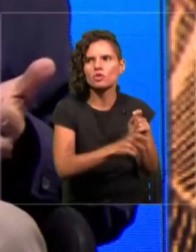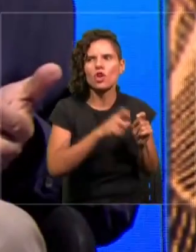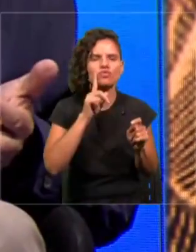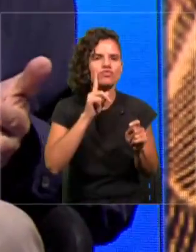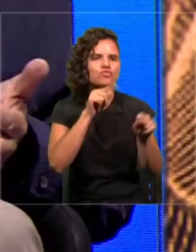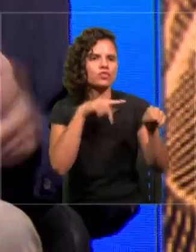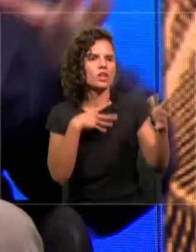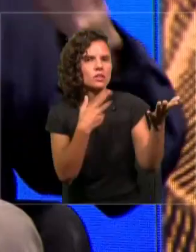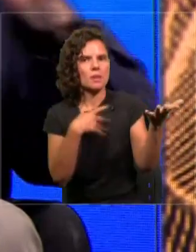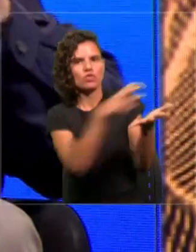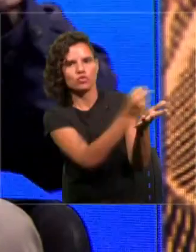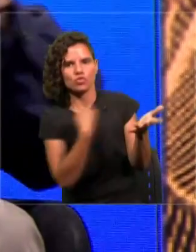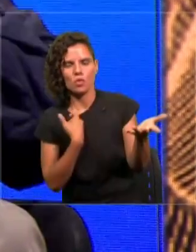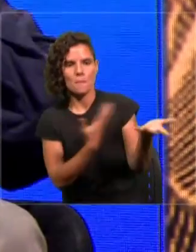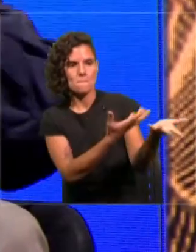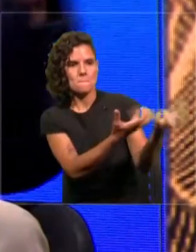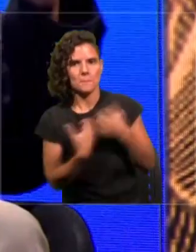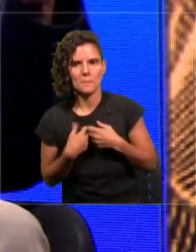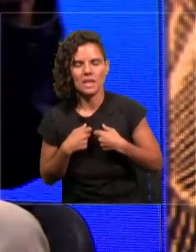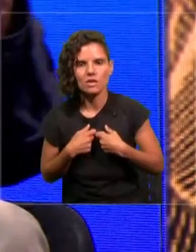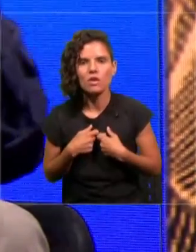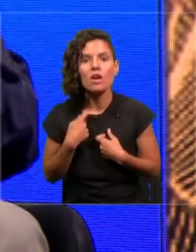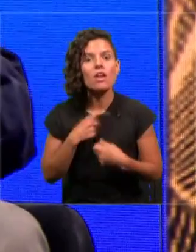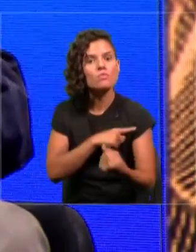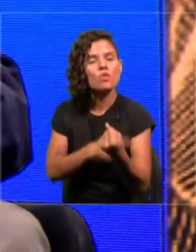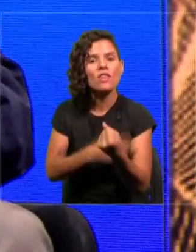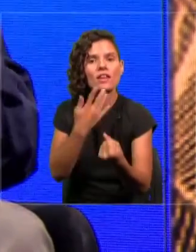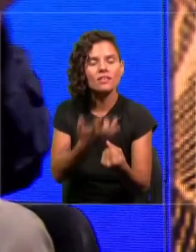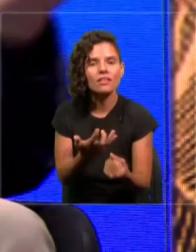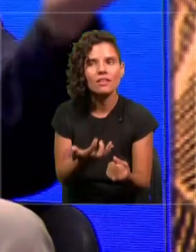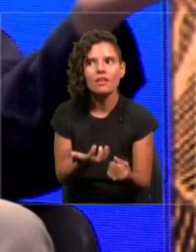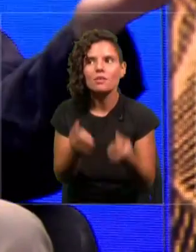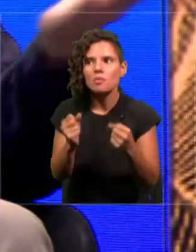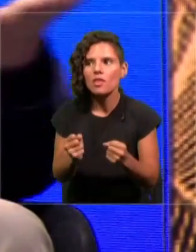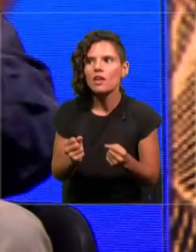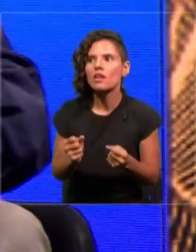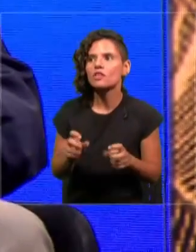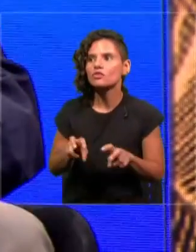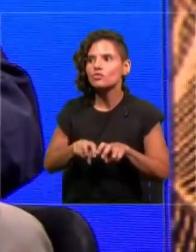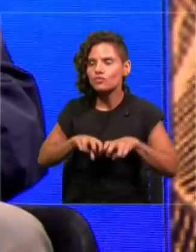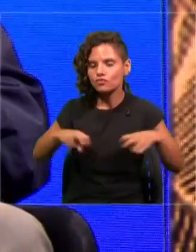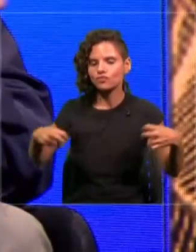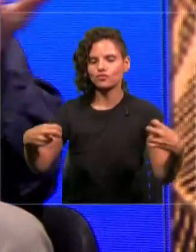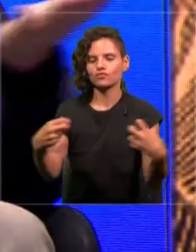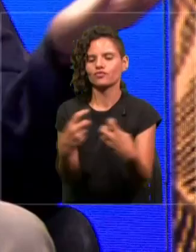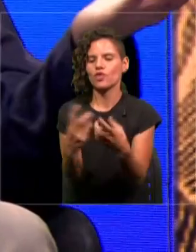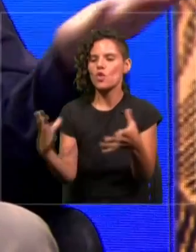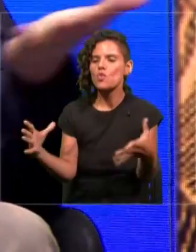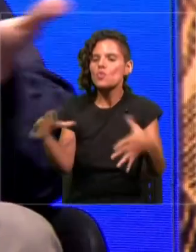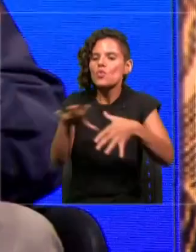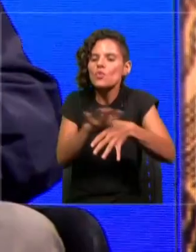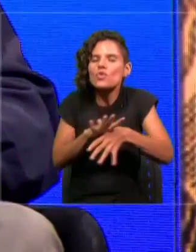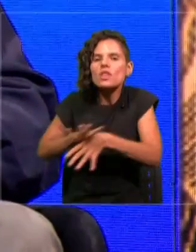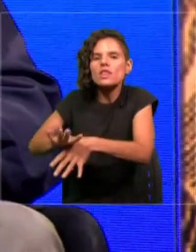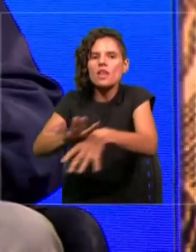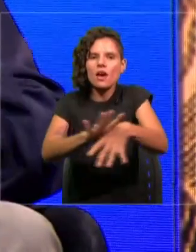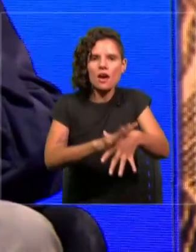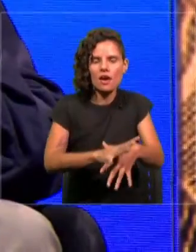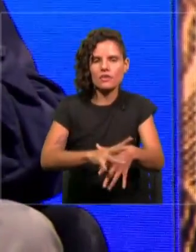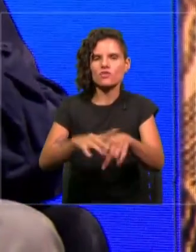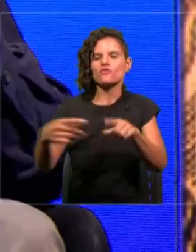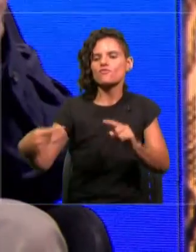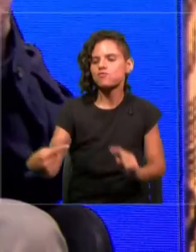quito. El poder consiste en reunirnos, juntarnos, dialogar entre